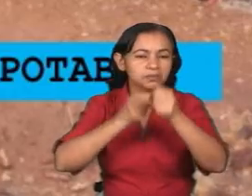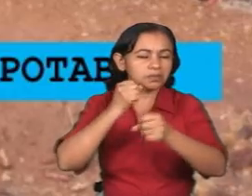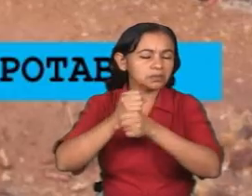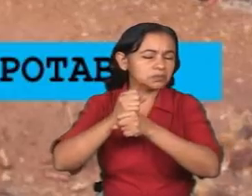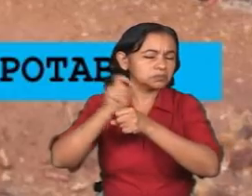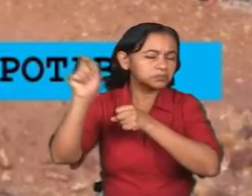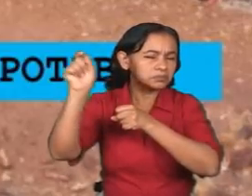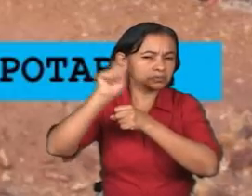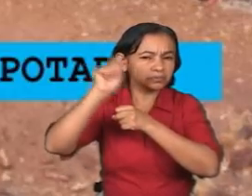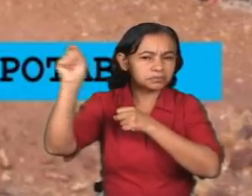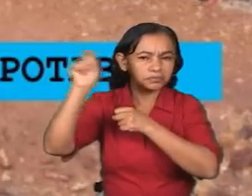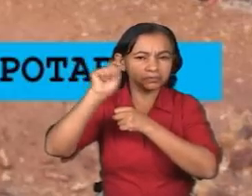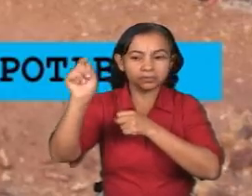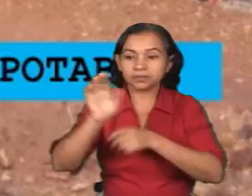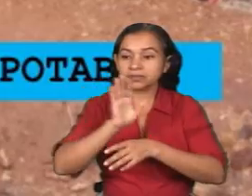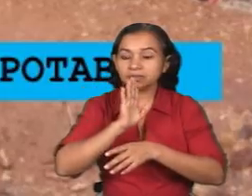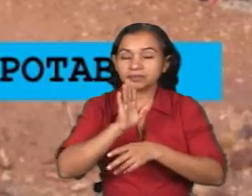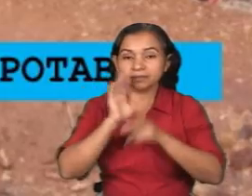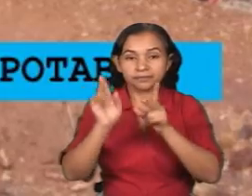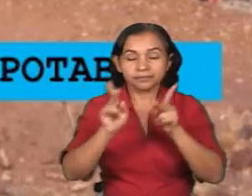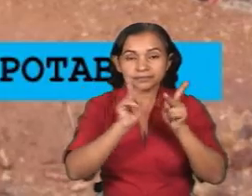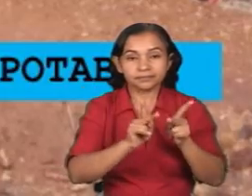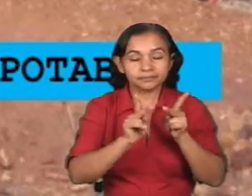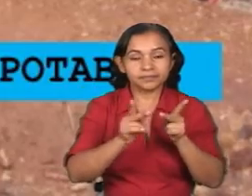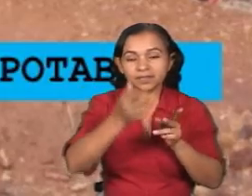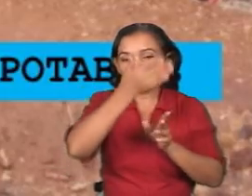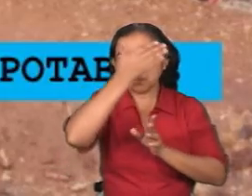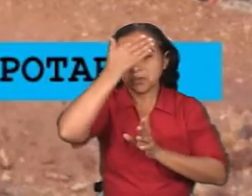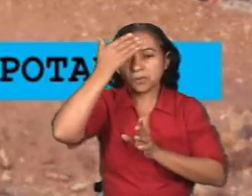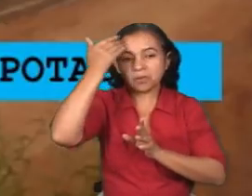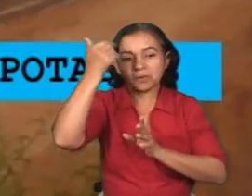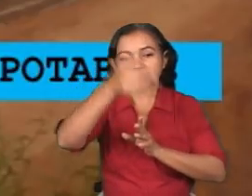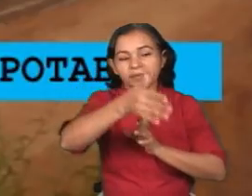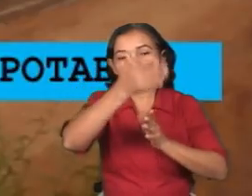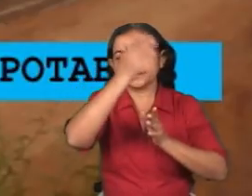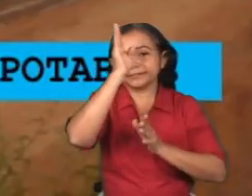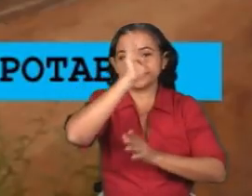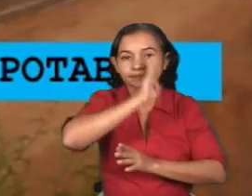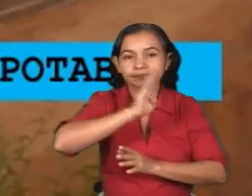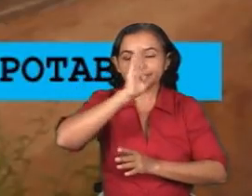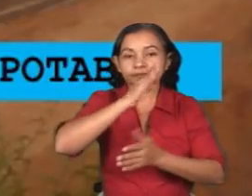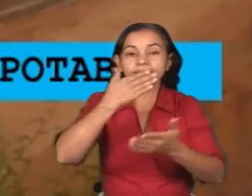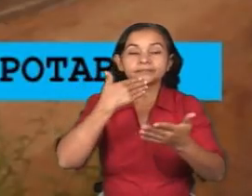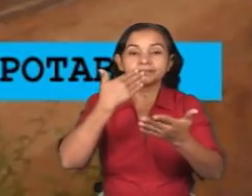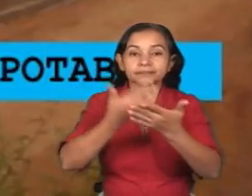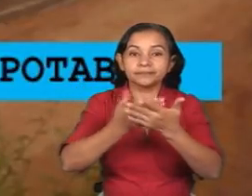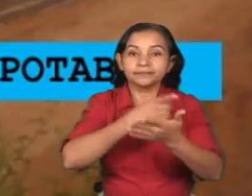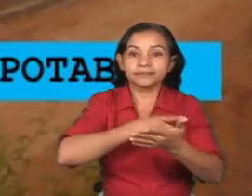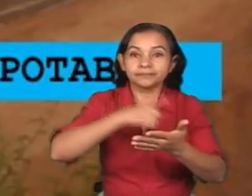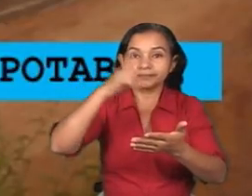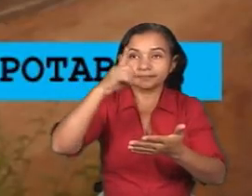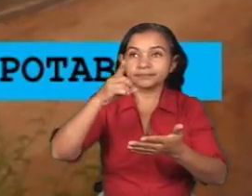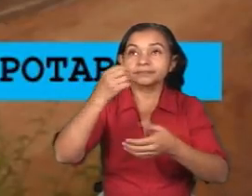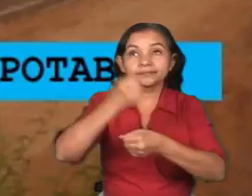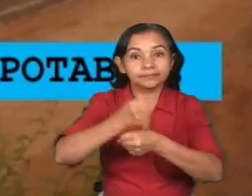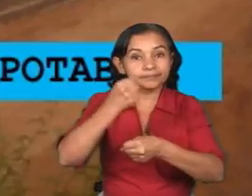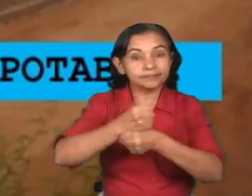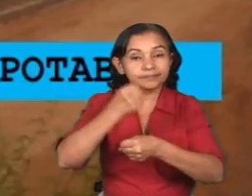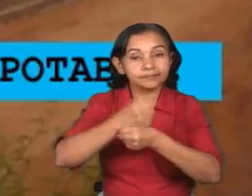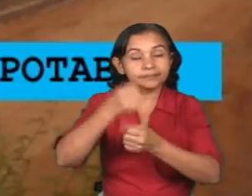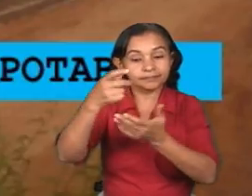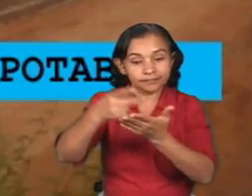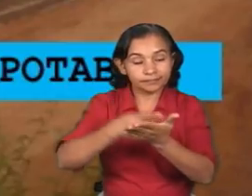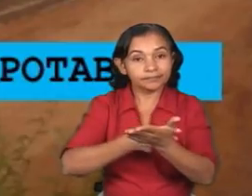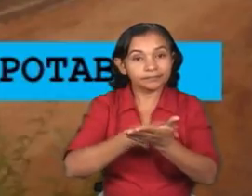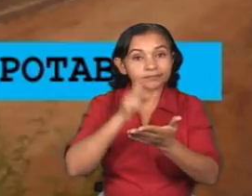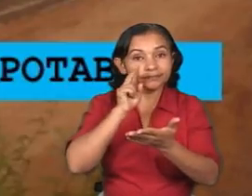algunos habitantes de la ciudad de Bluefield, olvidada, ¿verdad? Gracias a Dios, ahí puedes ver ya el proceso que hagamos de avance del proyecto de